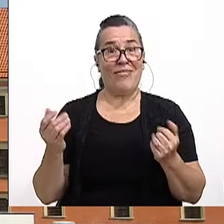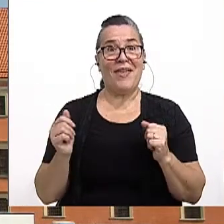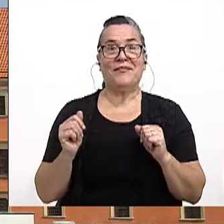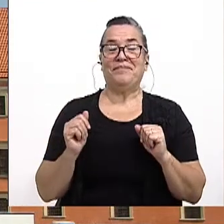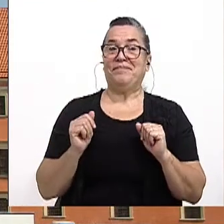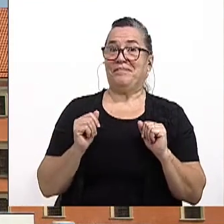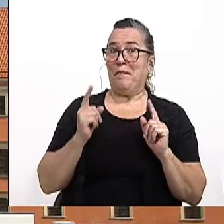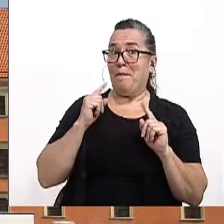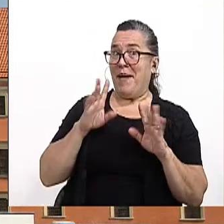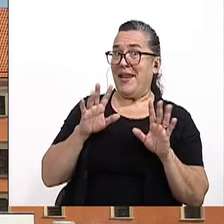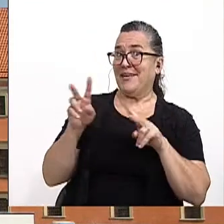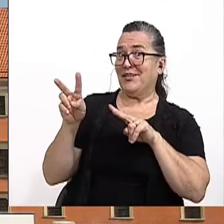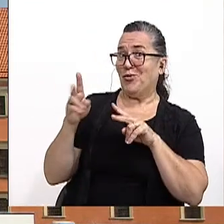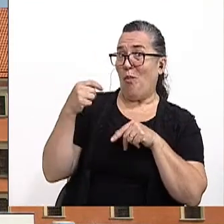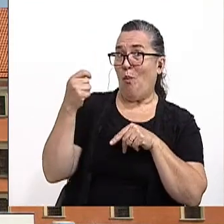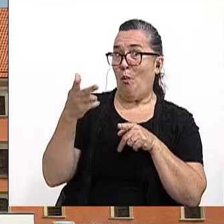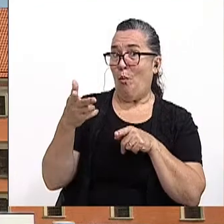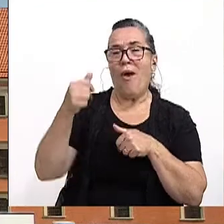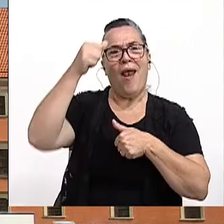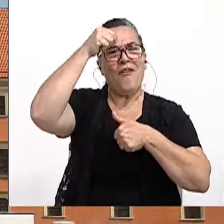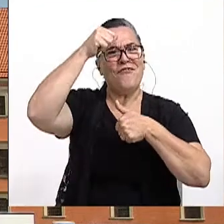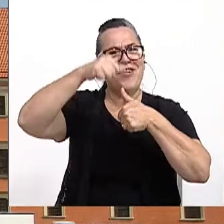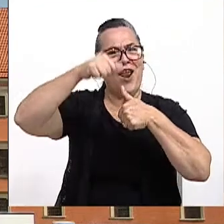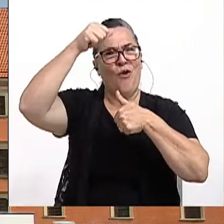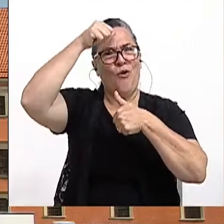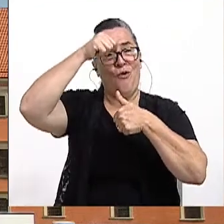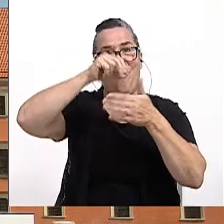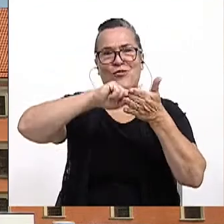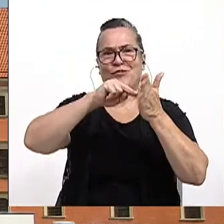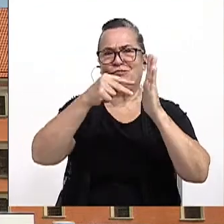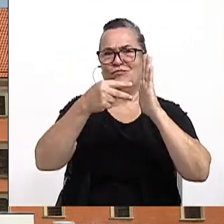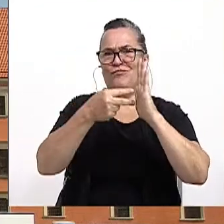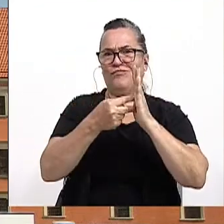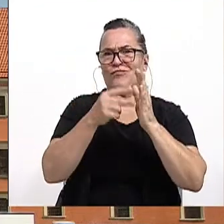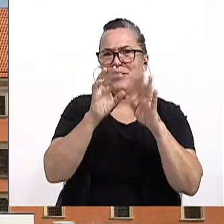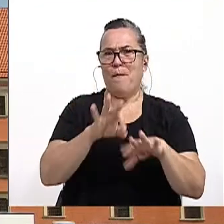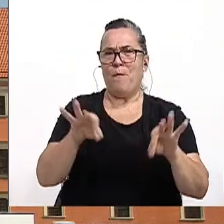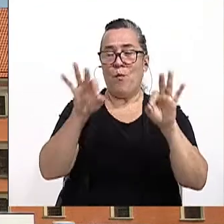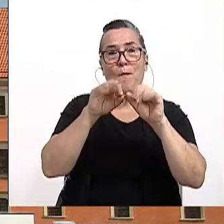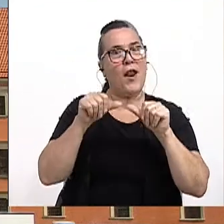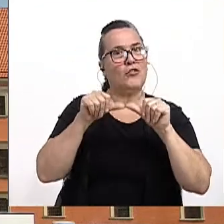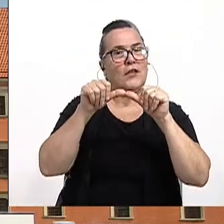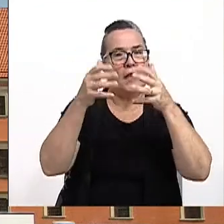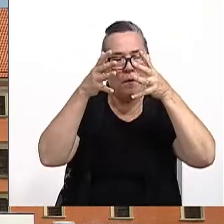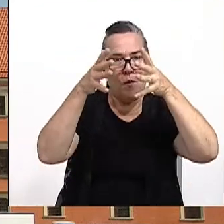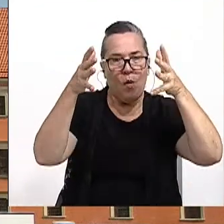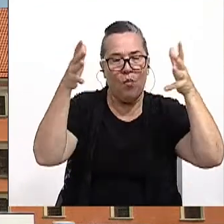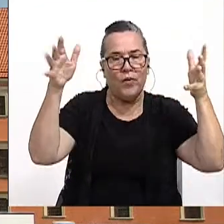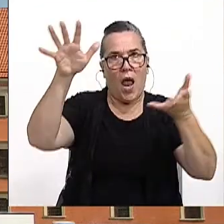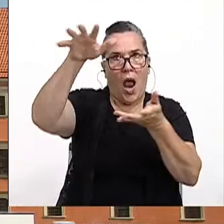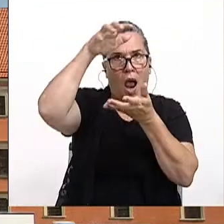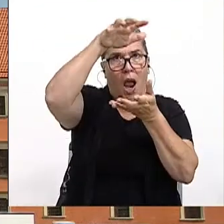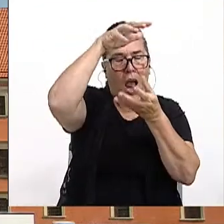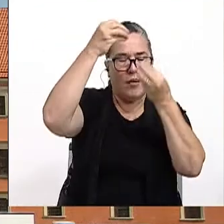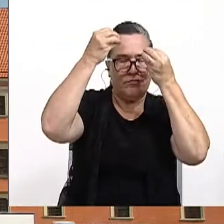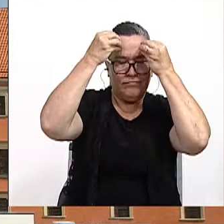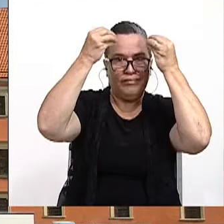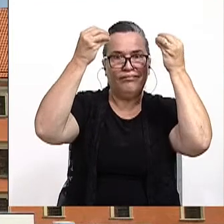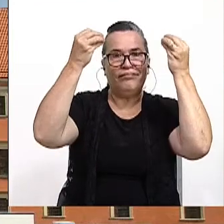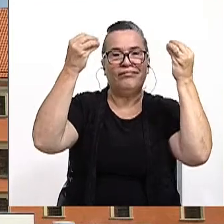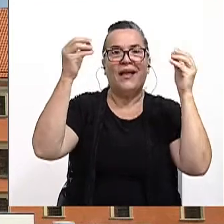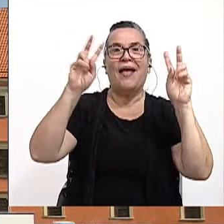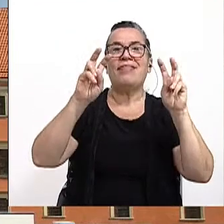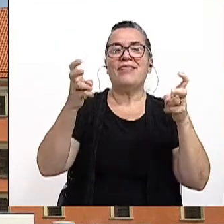¿Qué les pareció el video? ¿Recordaron esos conceptos tan importantes para seguir ampliando sobre el tema de la